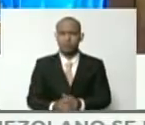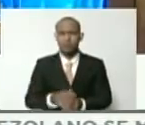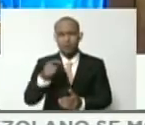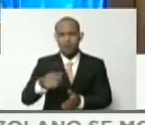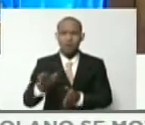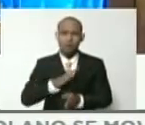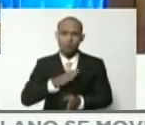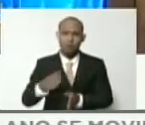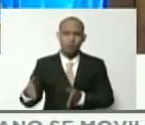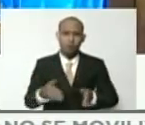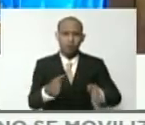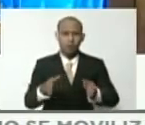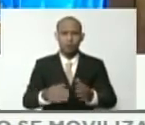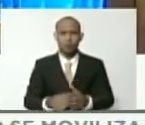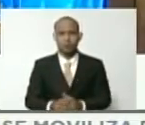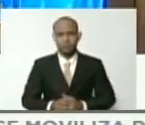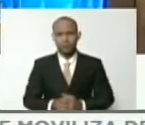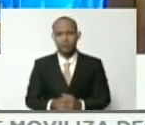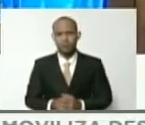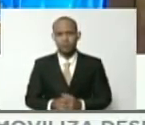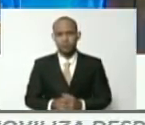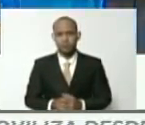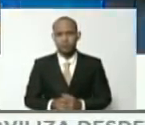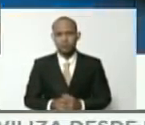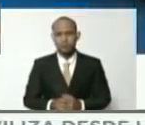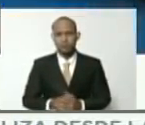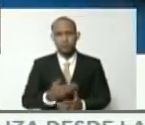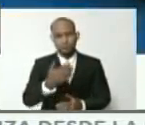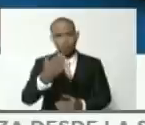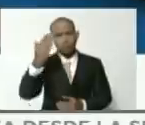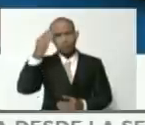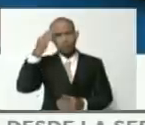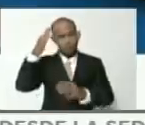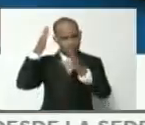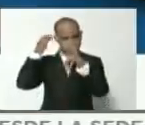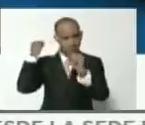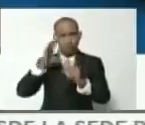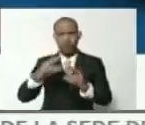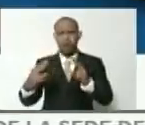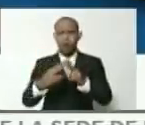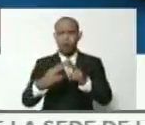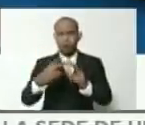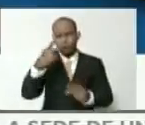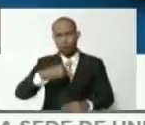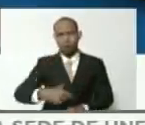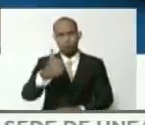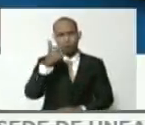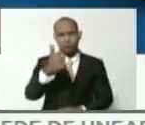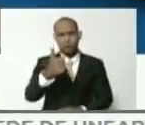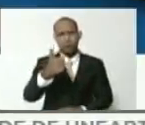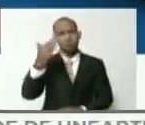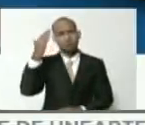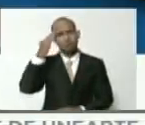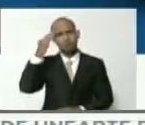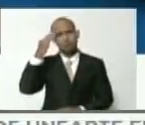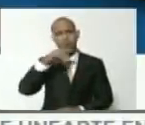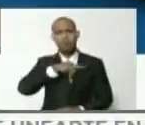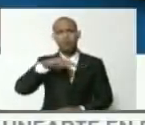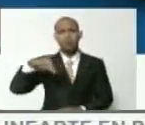camino, señor embajador. Ya usted nos conoce bastante bien. Sabe que nosotros somos